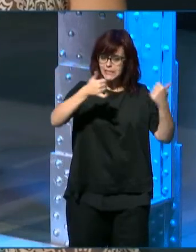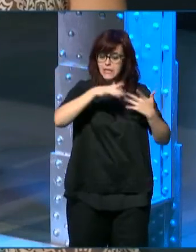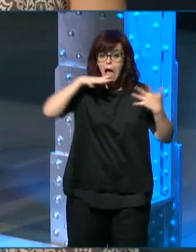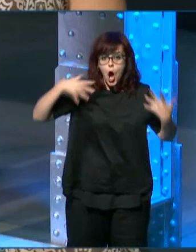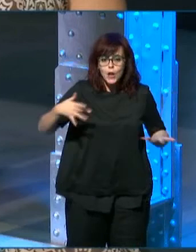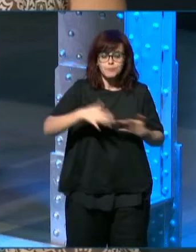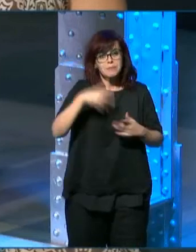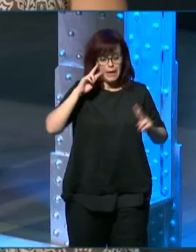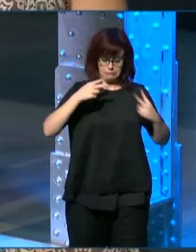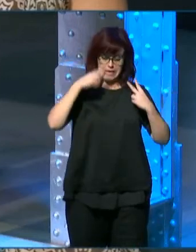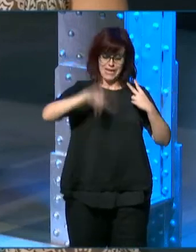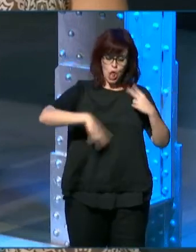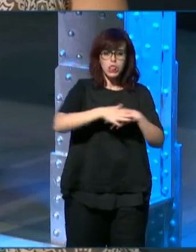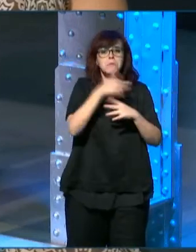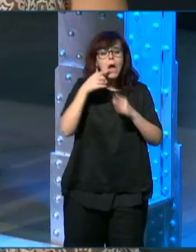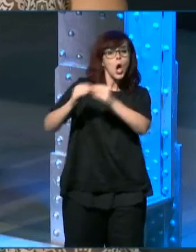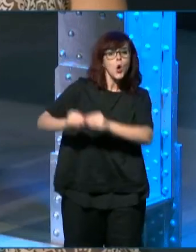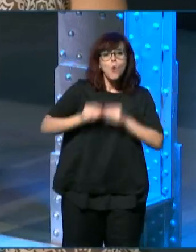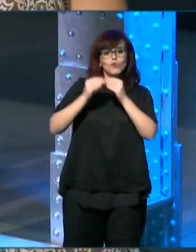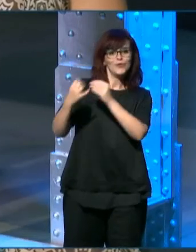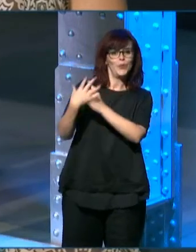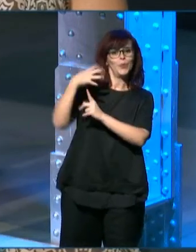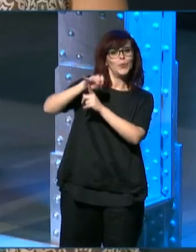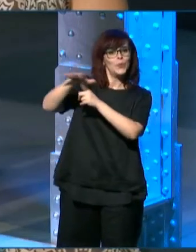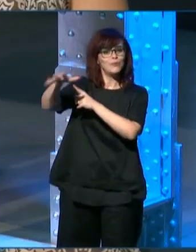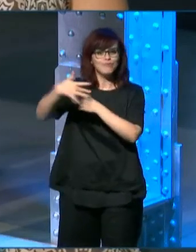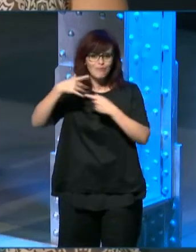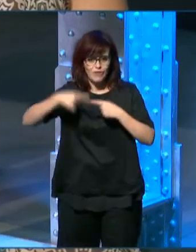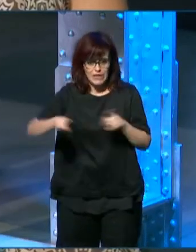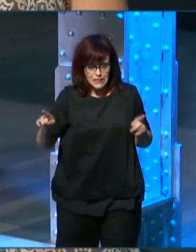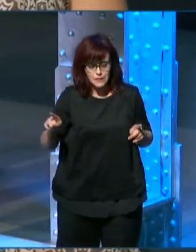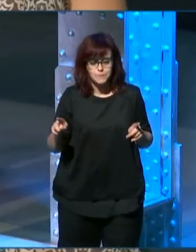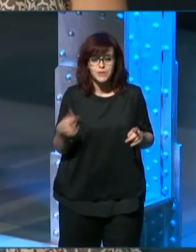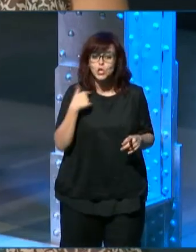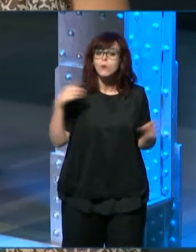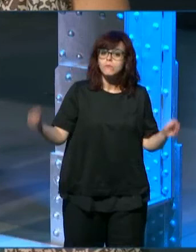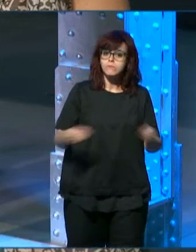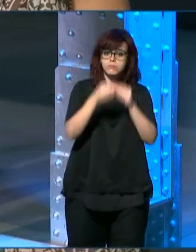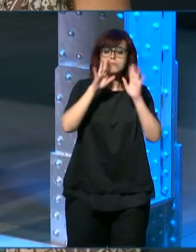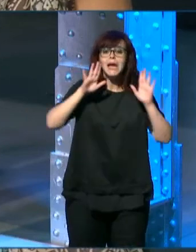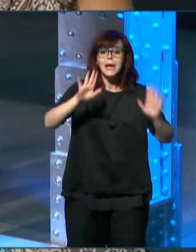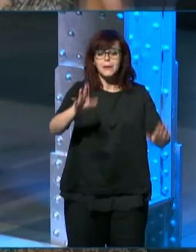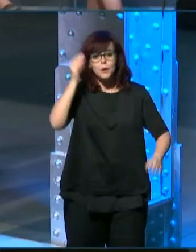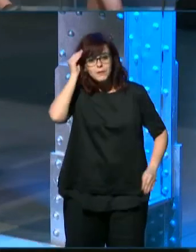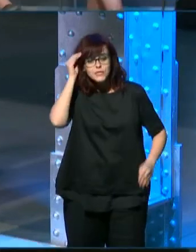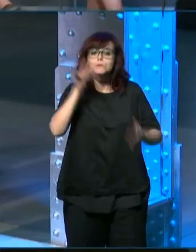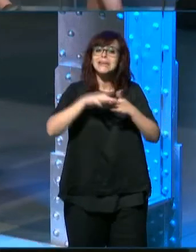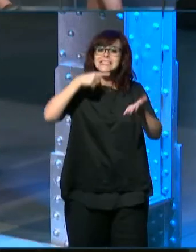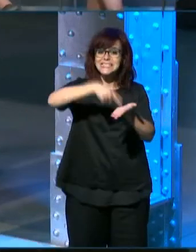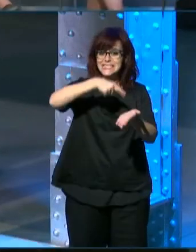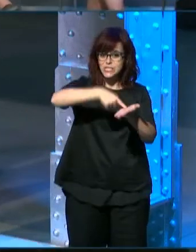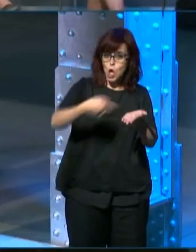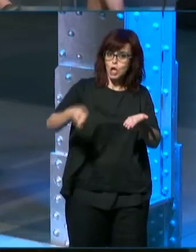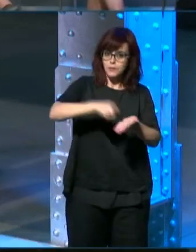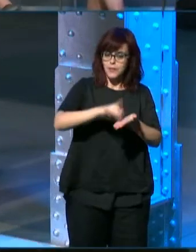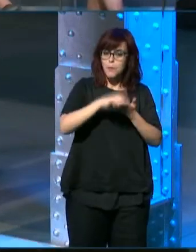difícil reconocer ese aire común del que habla Sergio. Yo coincido contigo, pero creo, yo insisto, me voy a poner